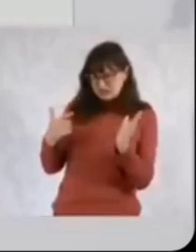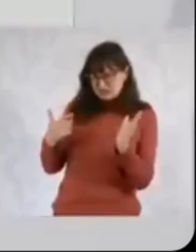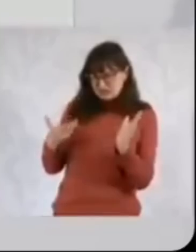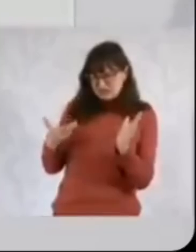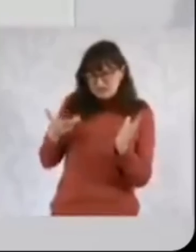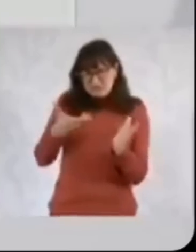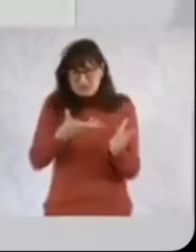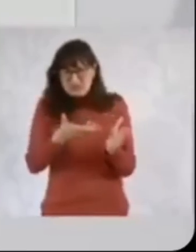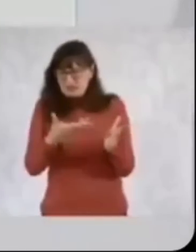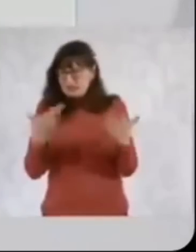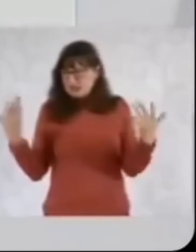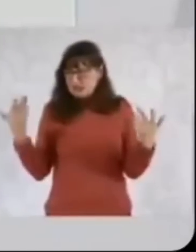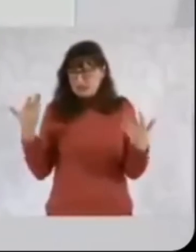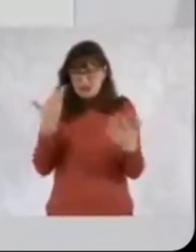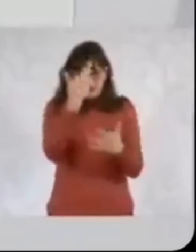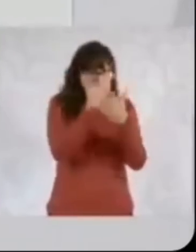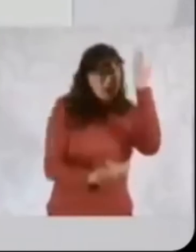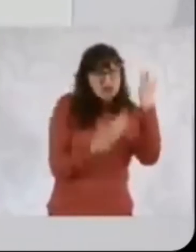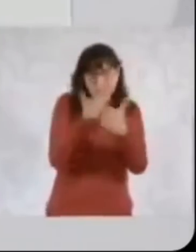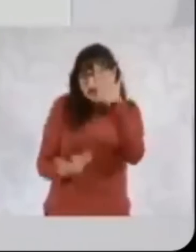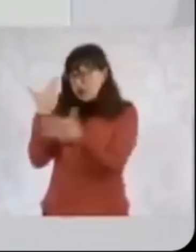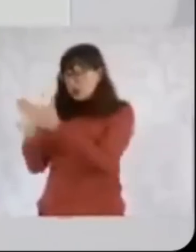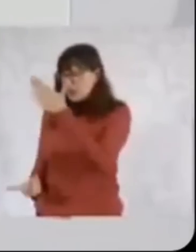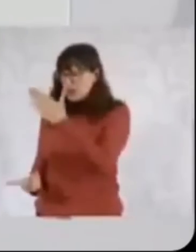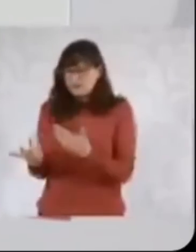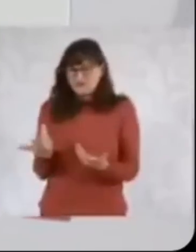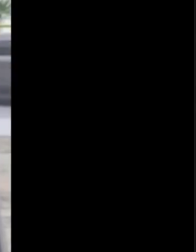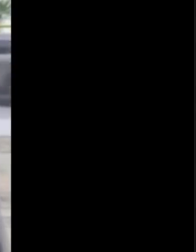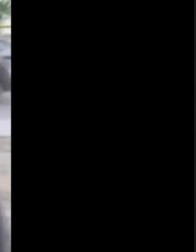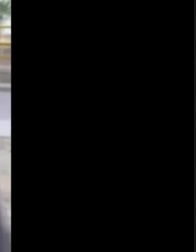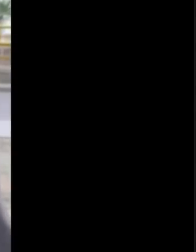una solicitud que viola varias leyes?